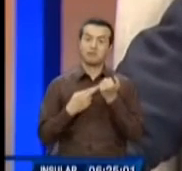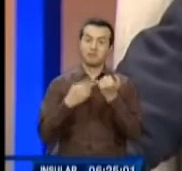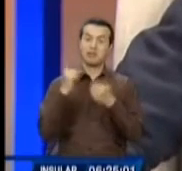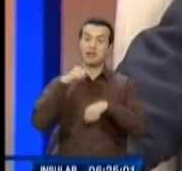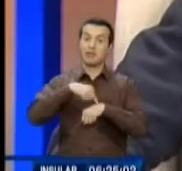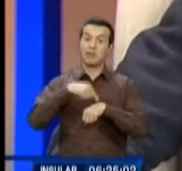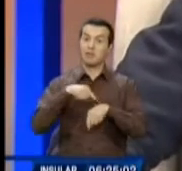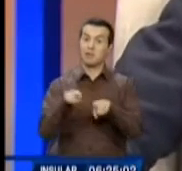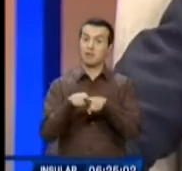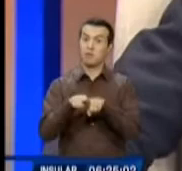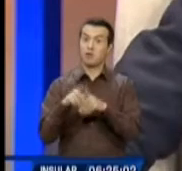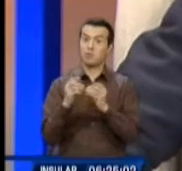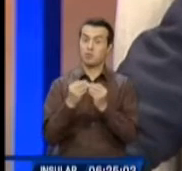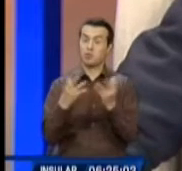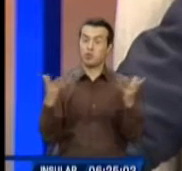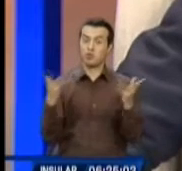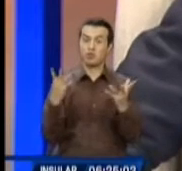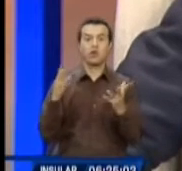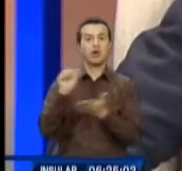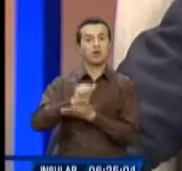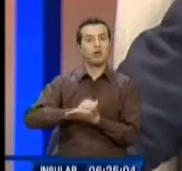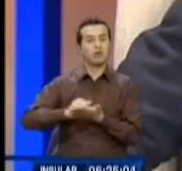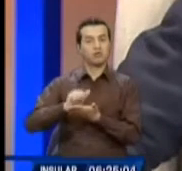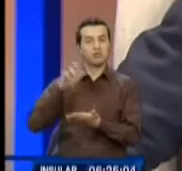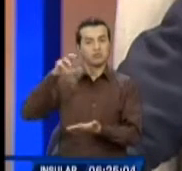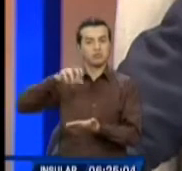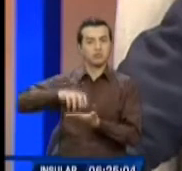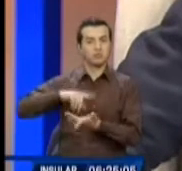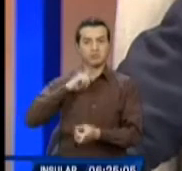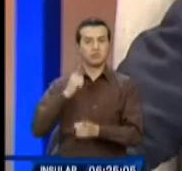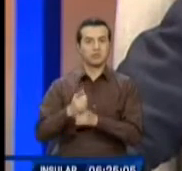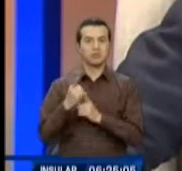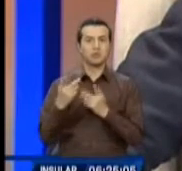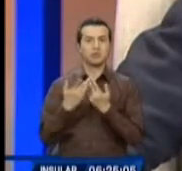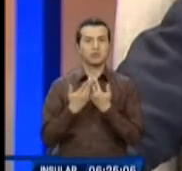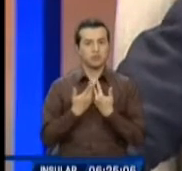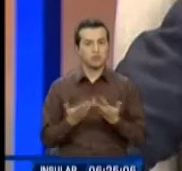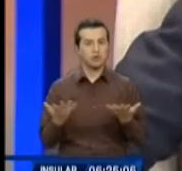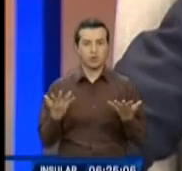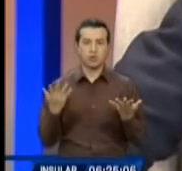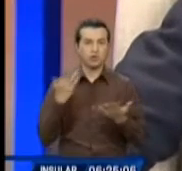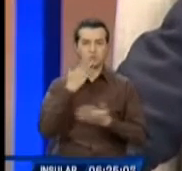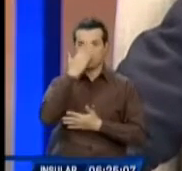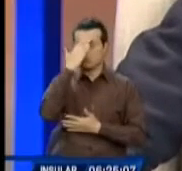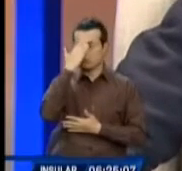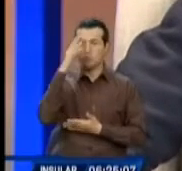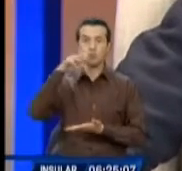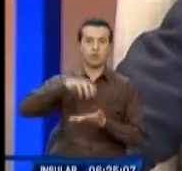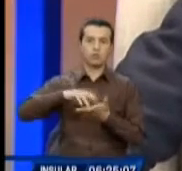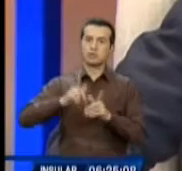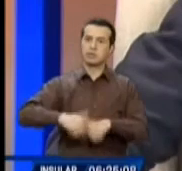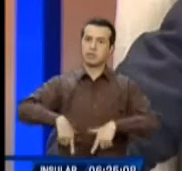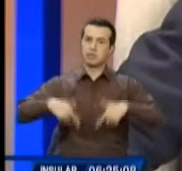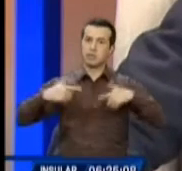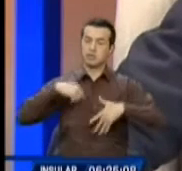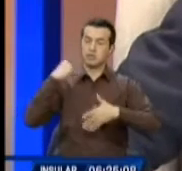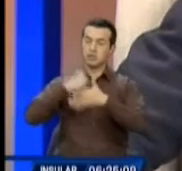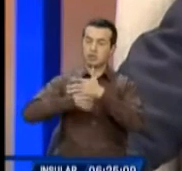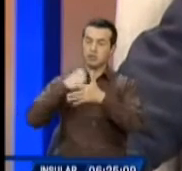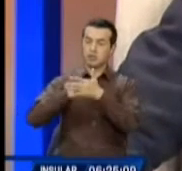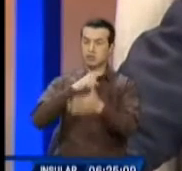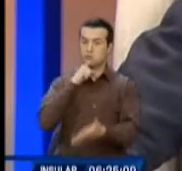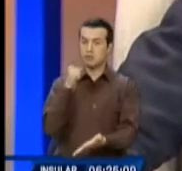tiempo también. El Azuay es una de las provincias más diversas del país. Es una provincia bastante grande, fue un reto por eso